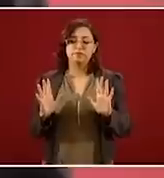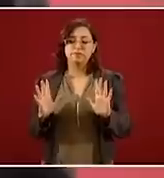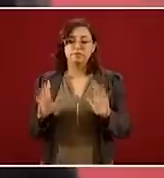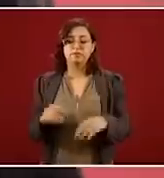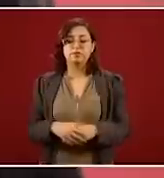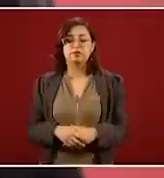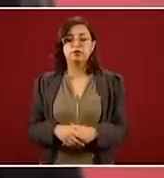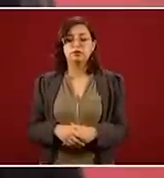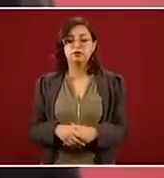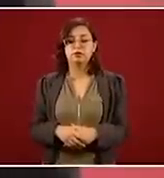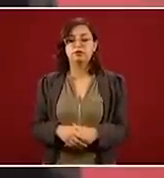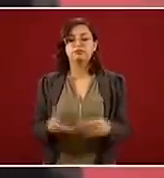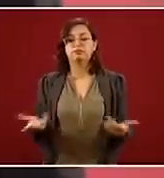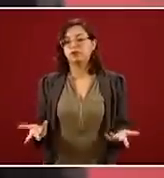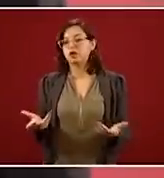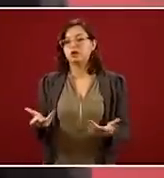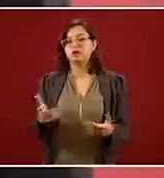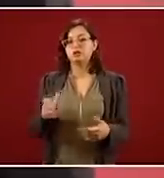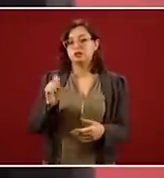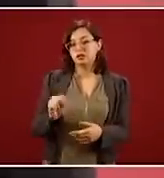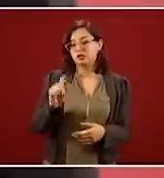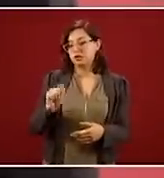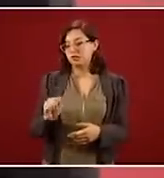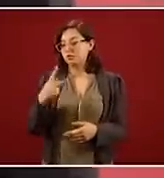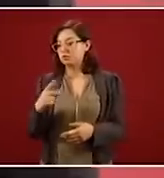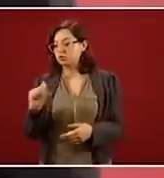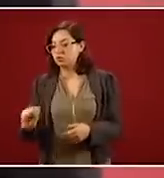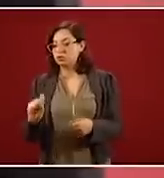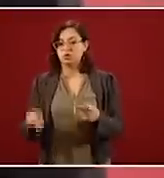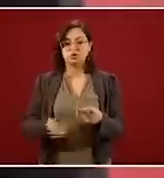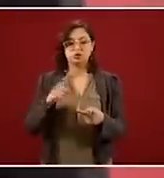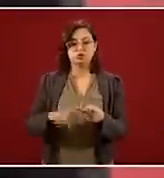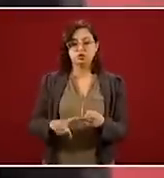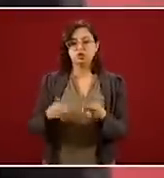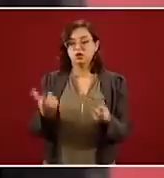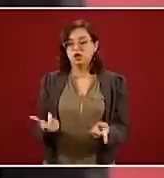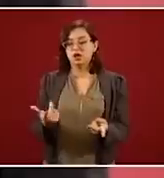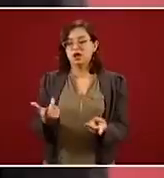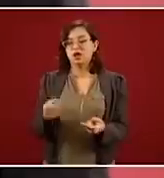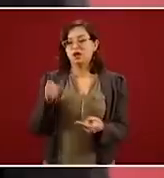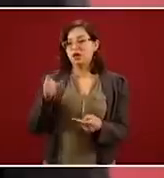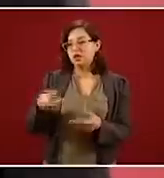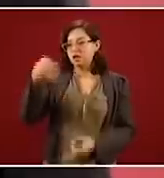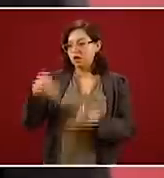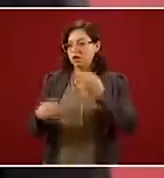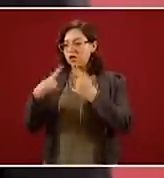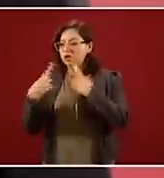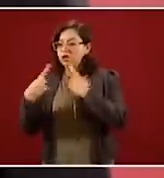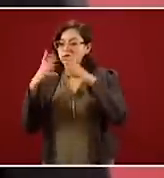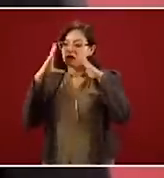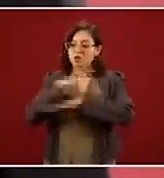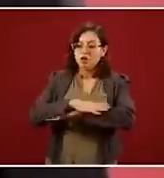sea la Secretaría del Trabajo, ¿sí?, Conciliación, no tiene